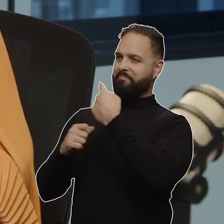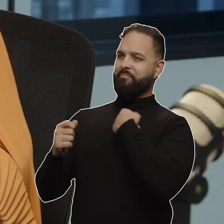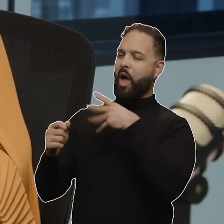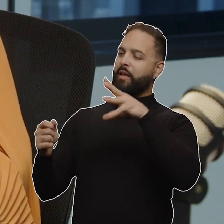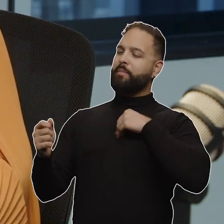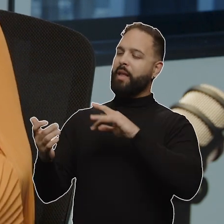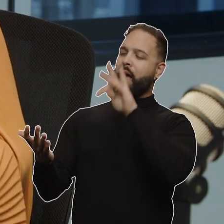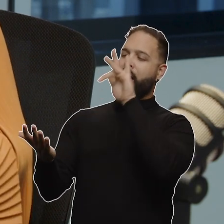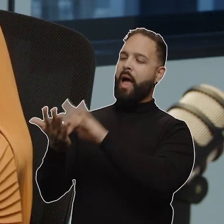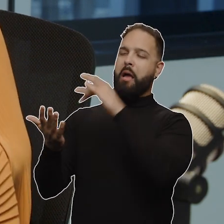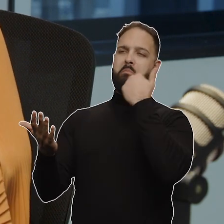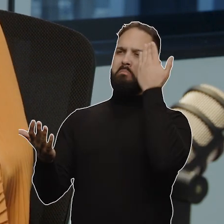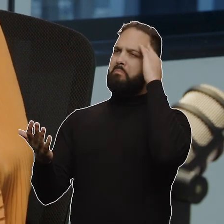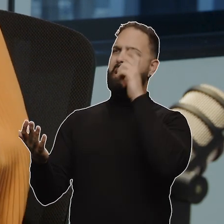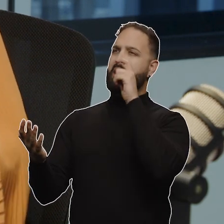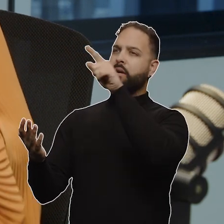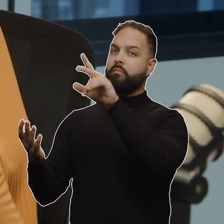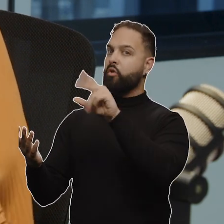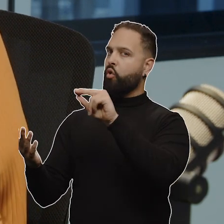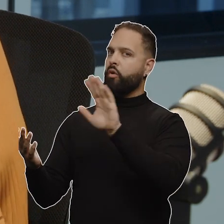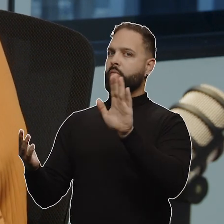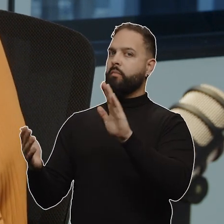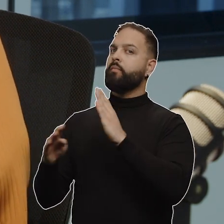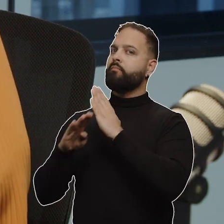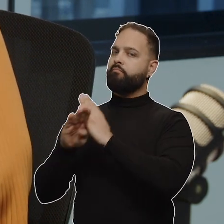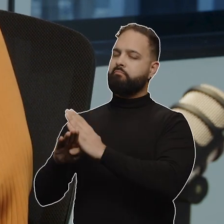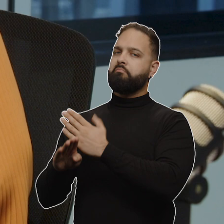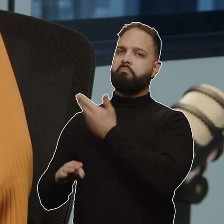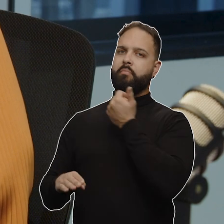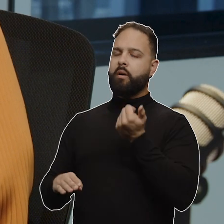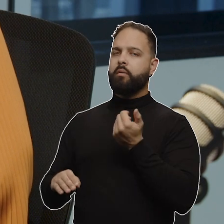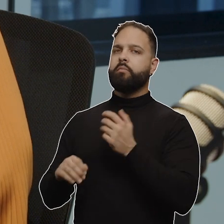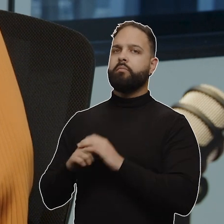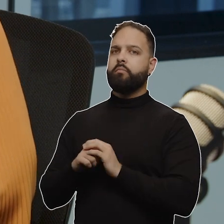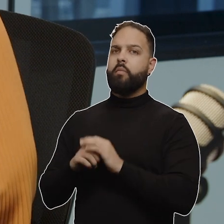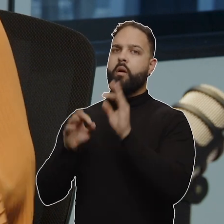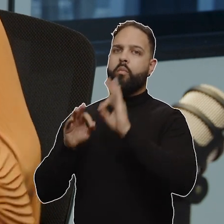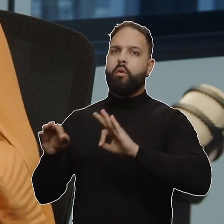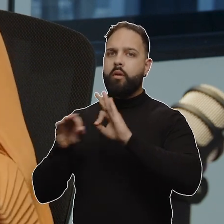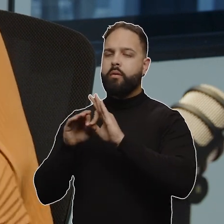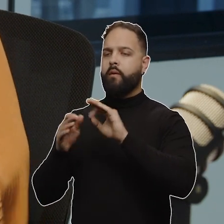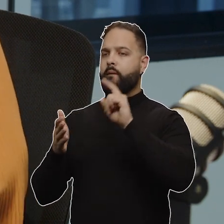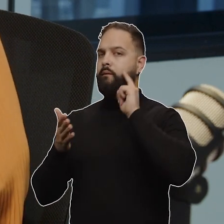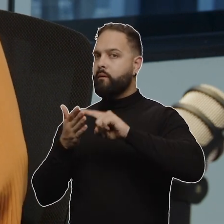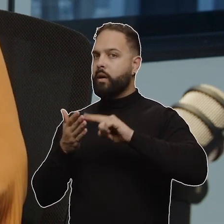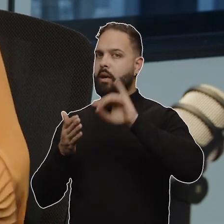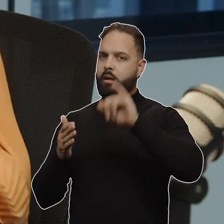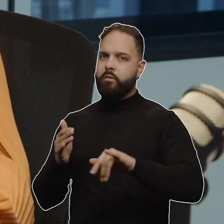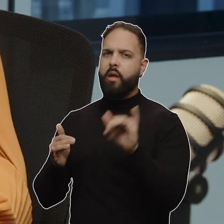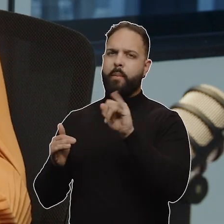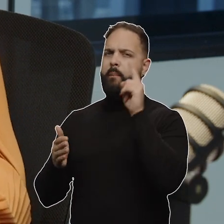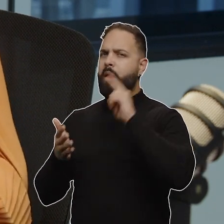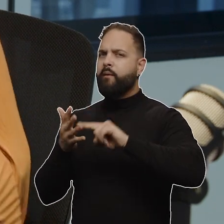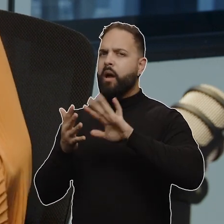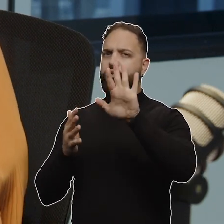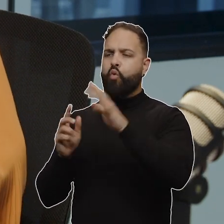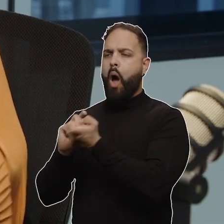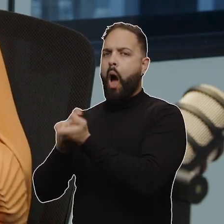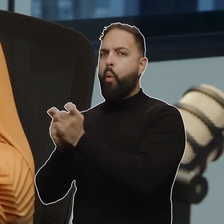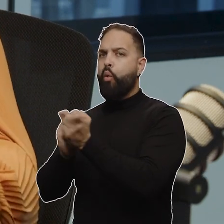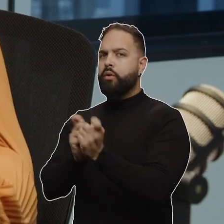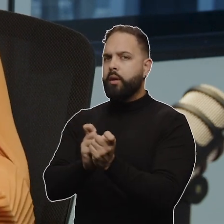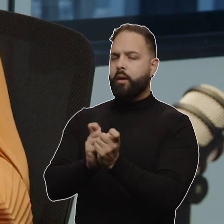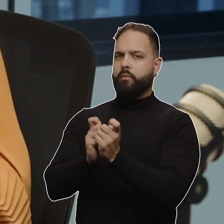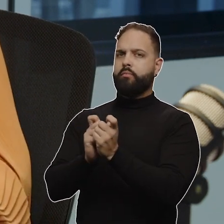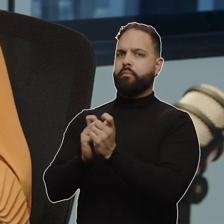tener acceso a nuestro perfil. En ese sentido también se deben verificar las configuraciones o los settings